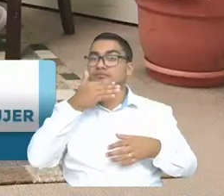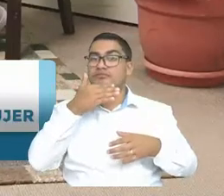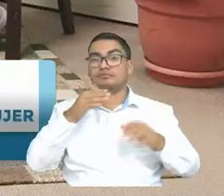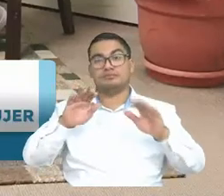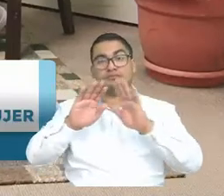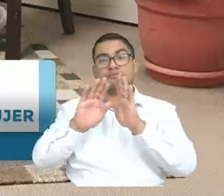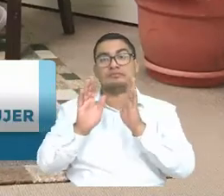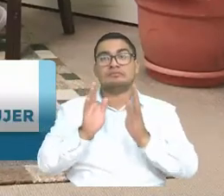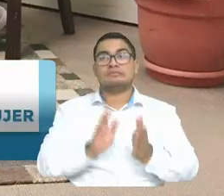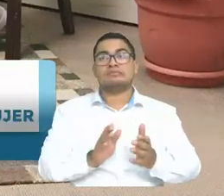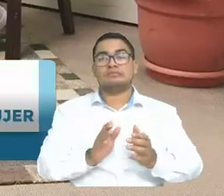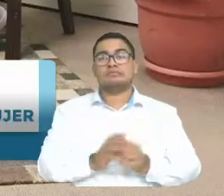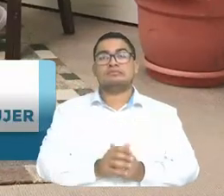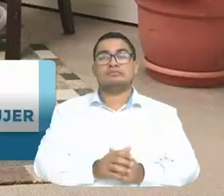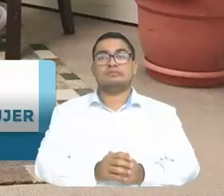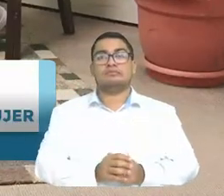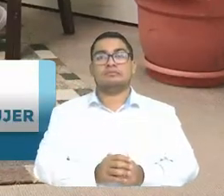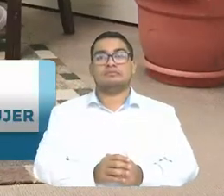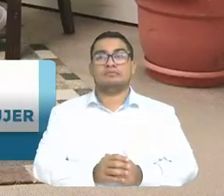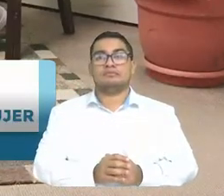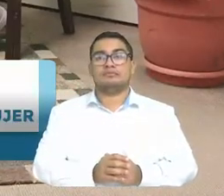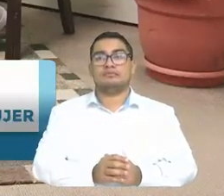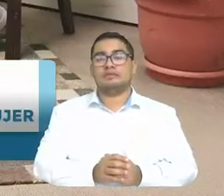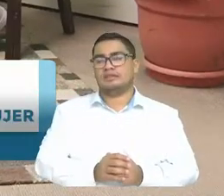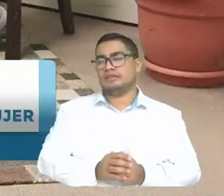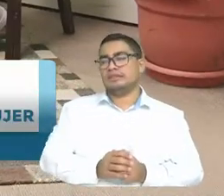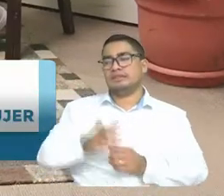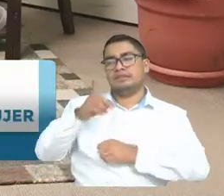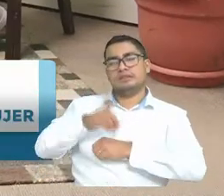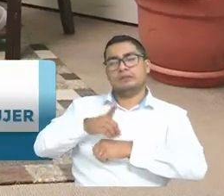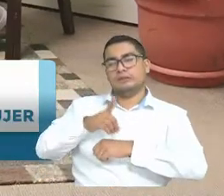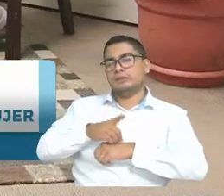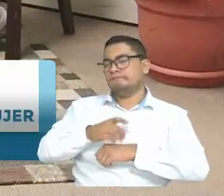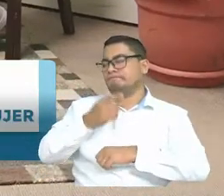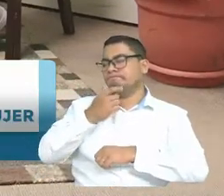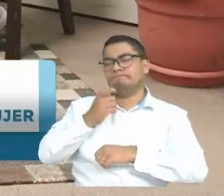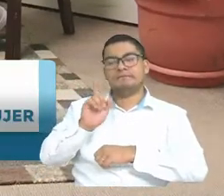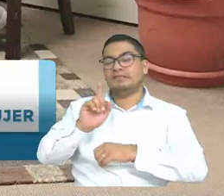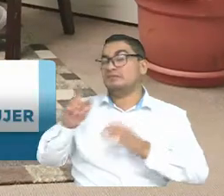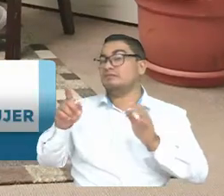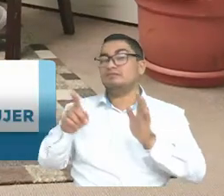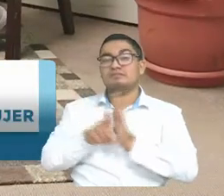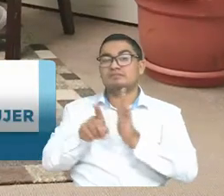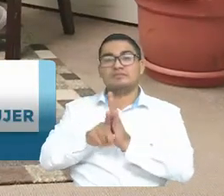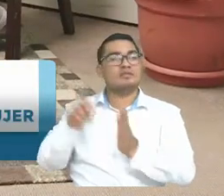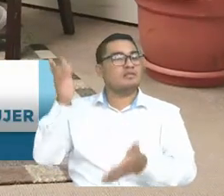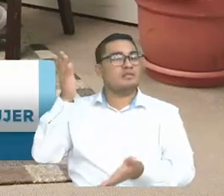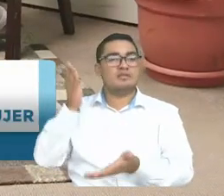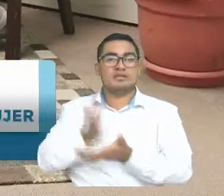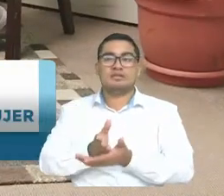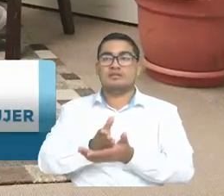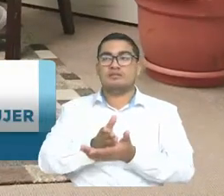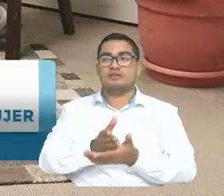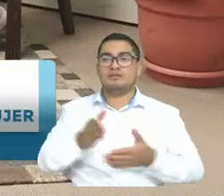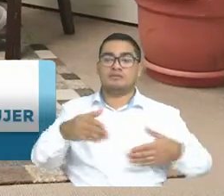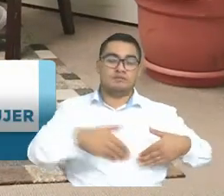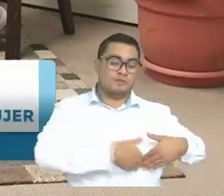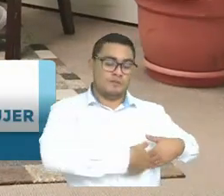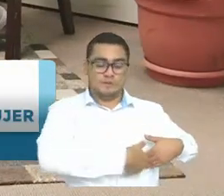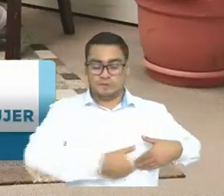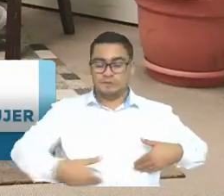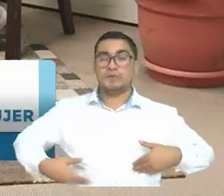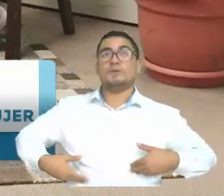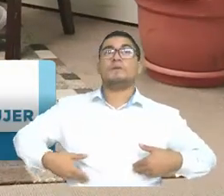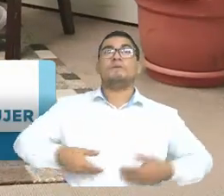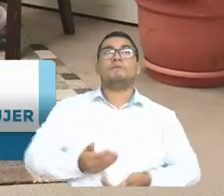empieza a hincharse, entonces ahí es donde nosotros decimos, esto es una preeclampsia grave. Entonces las preeclampsias graves inmediatamente